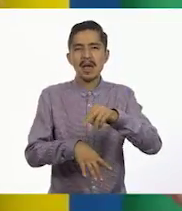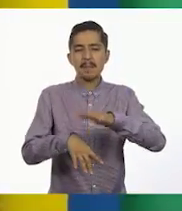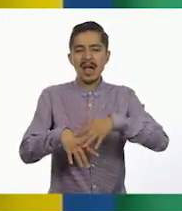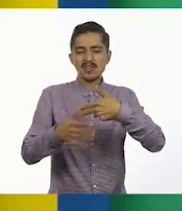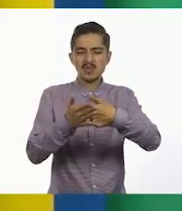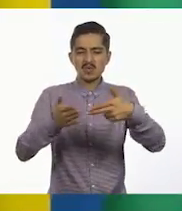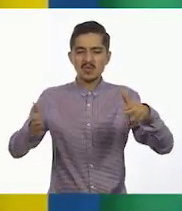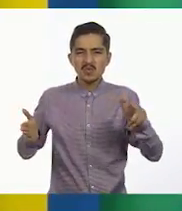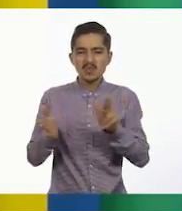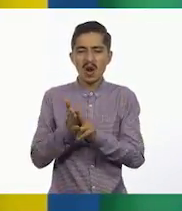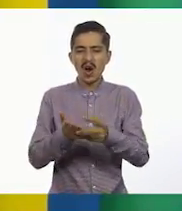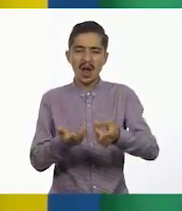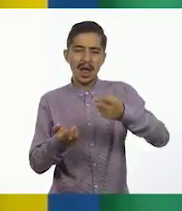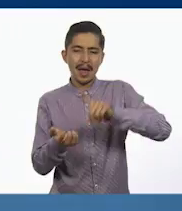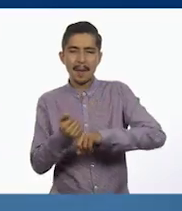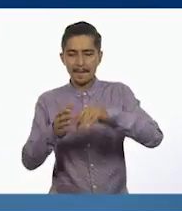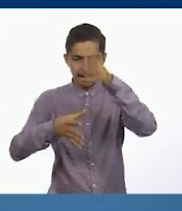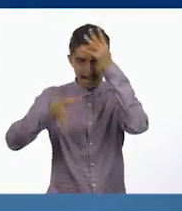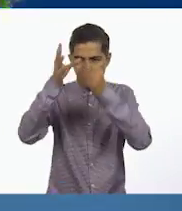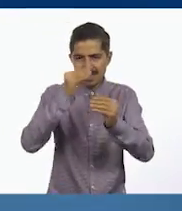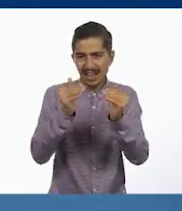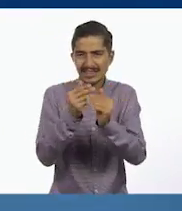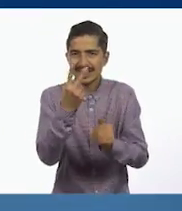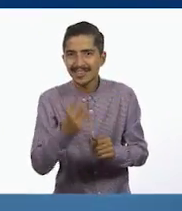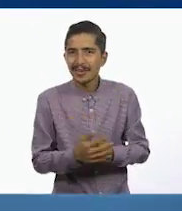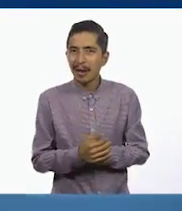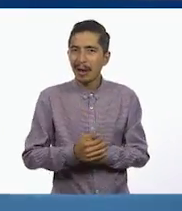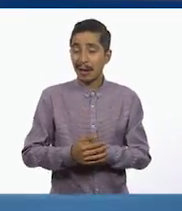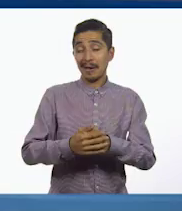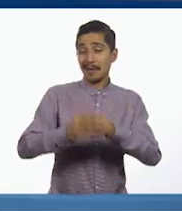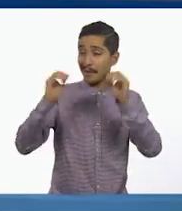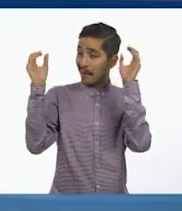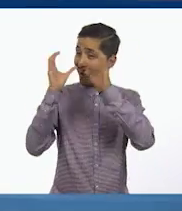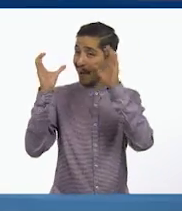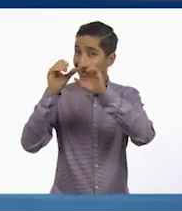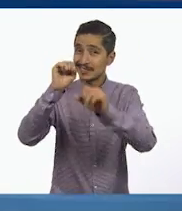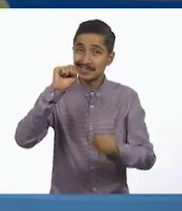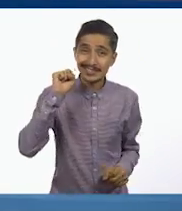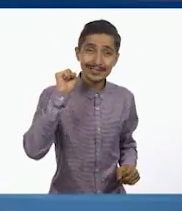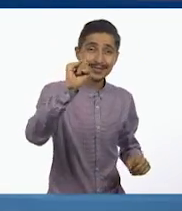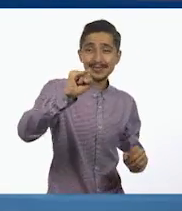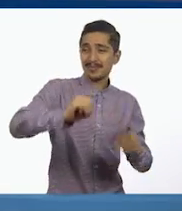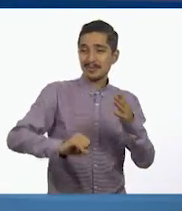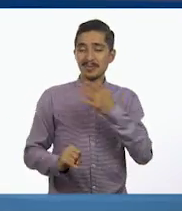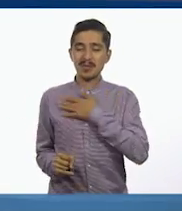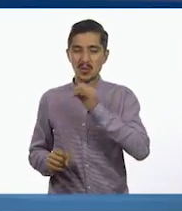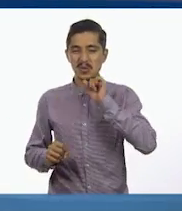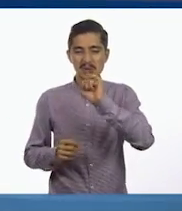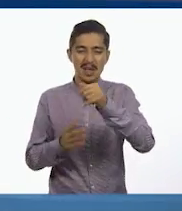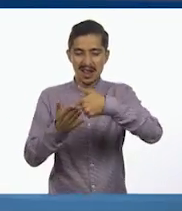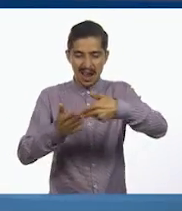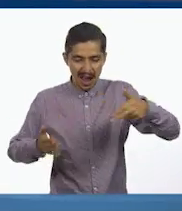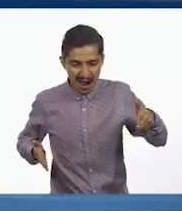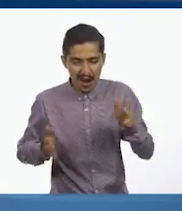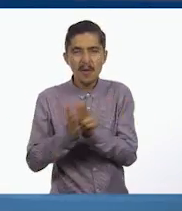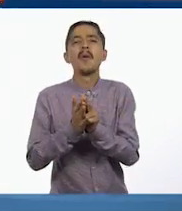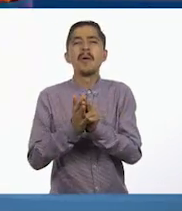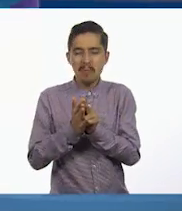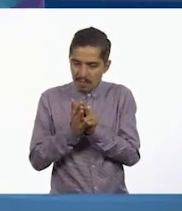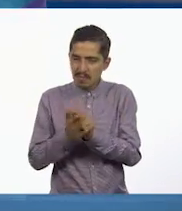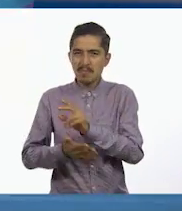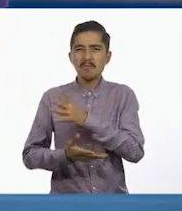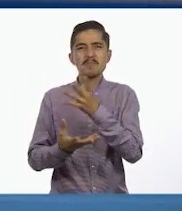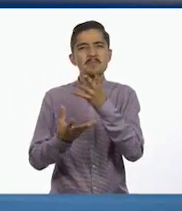de Aprende en Casa 2. ¡Ay, guau! ¡Sí! Yo seré un gran héroe. Lograré